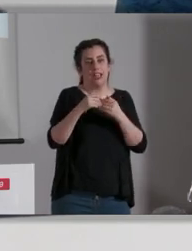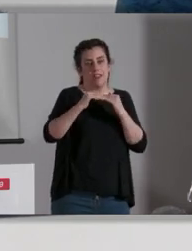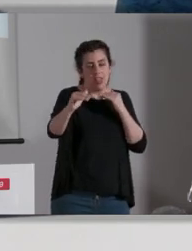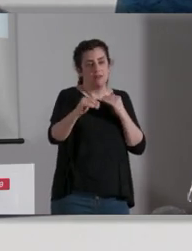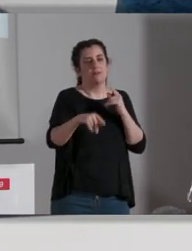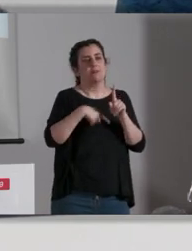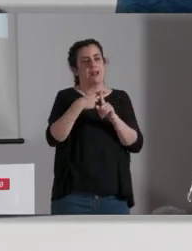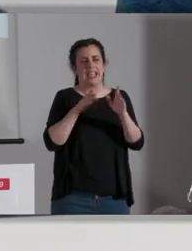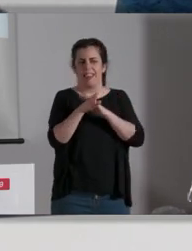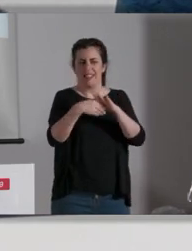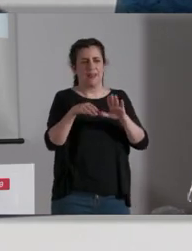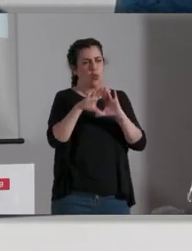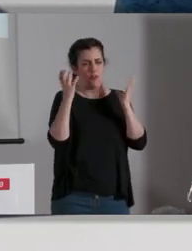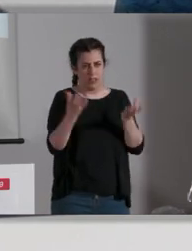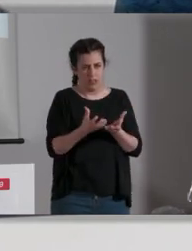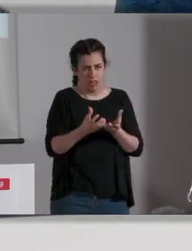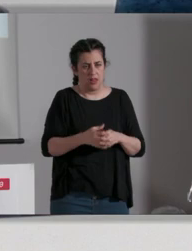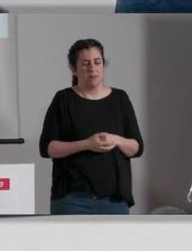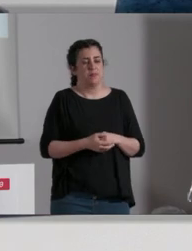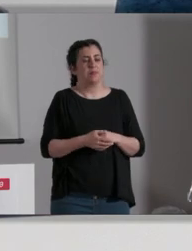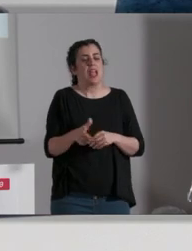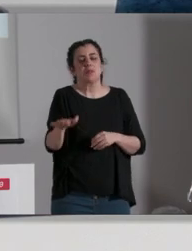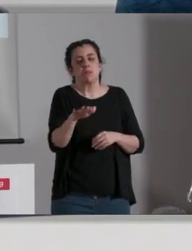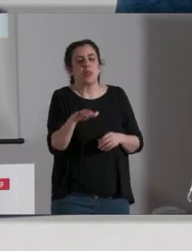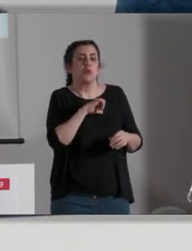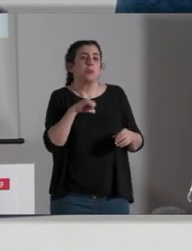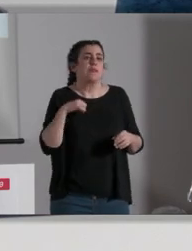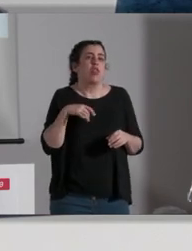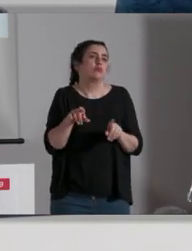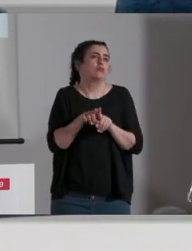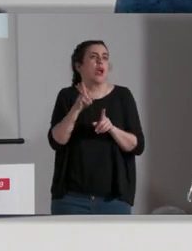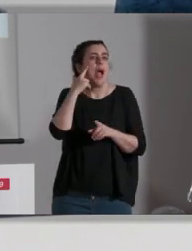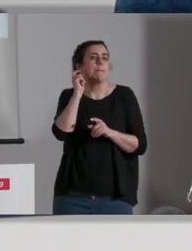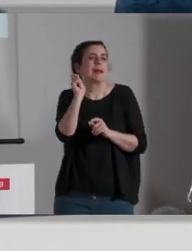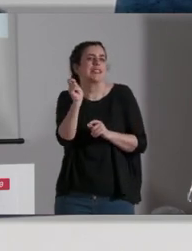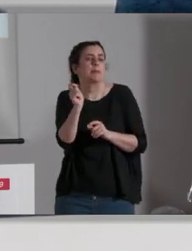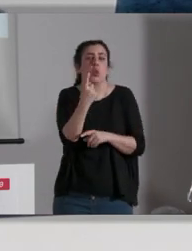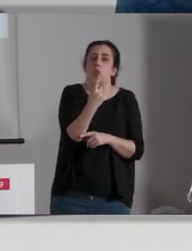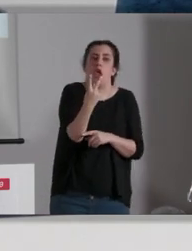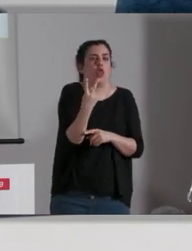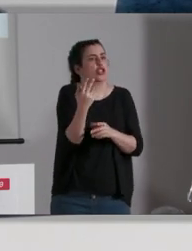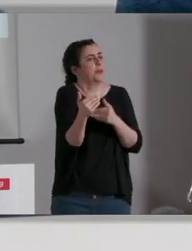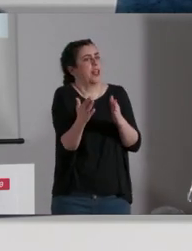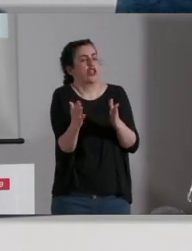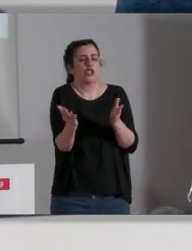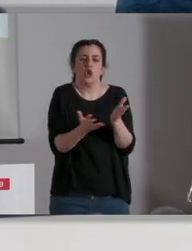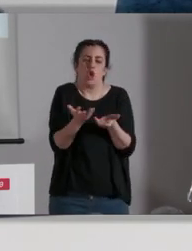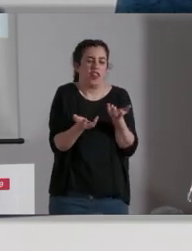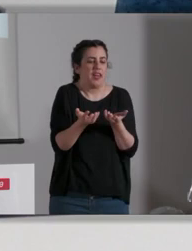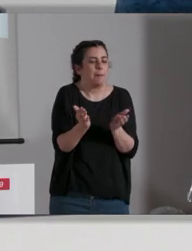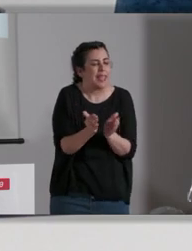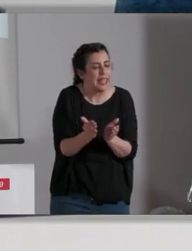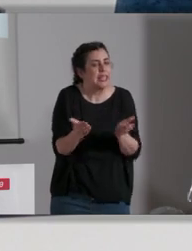universal. Constará de espacios privados, que serían los apartamentos, con una o dos habitaciones, cocina pequeña,